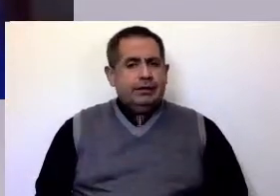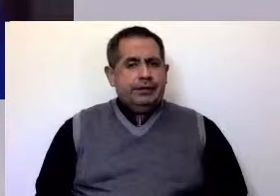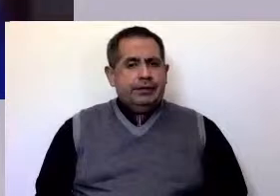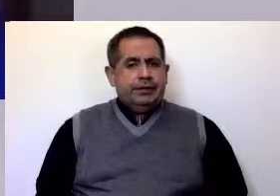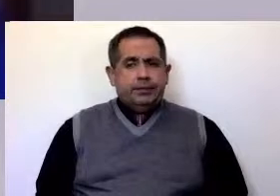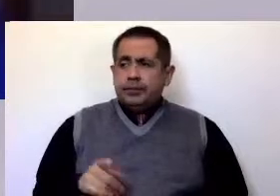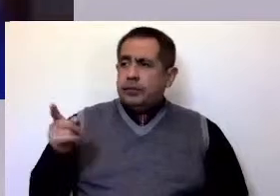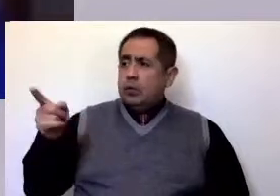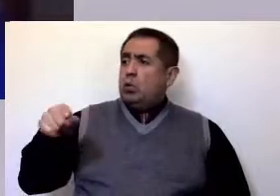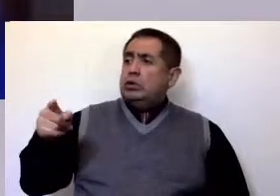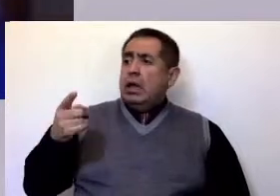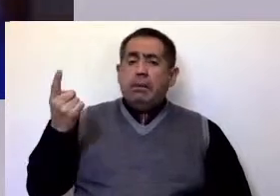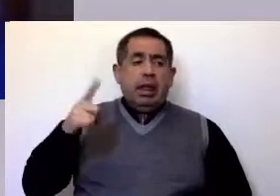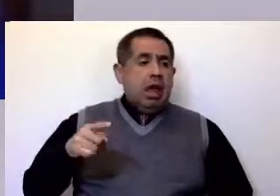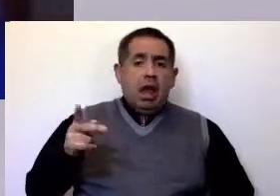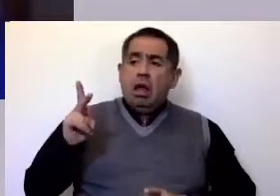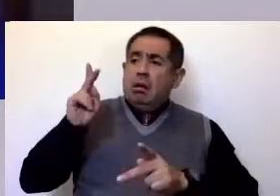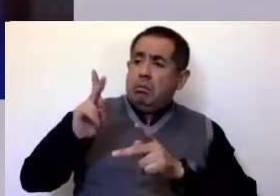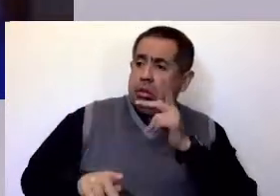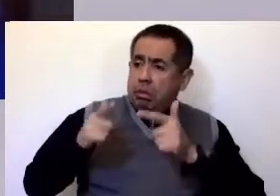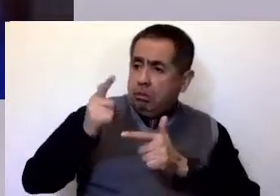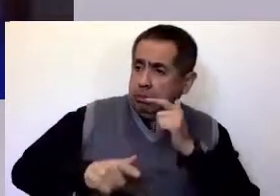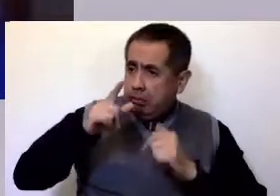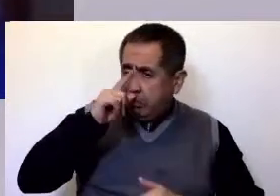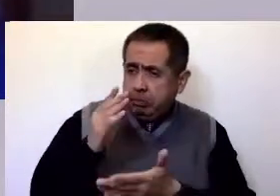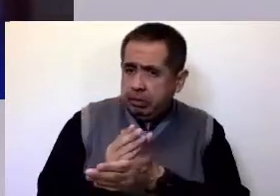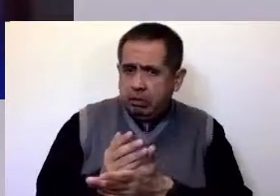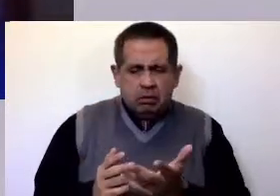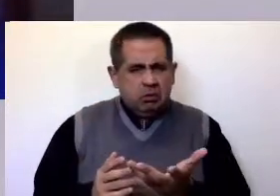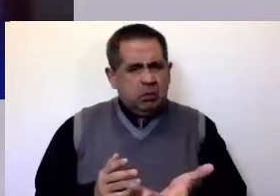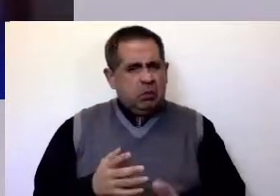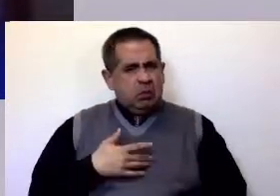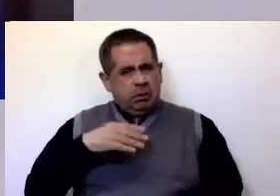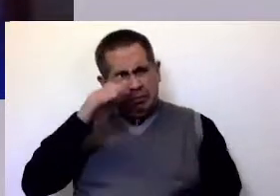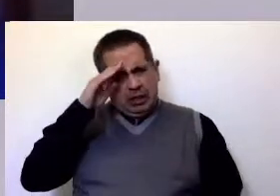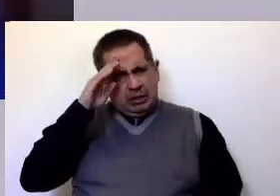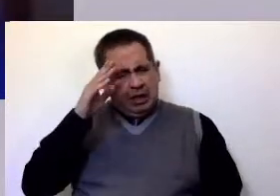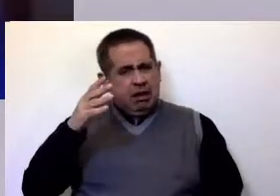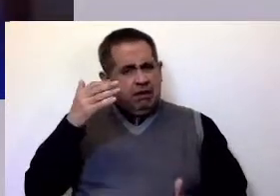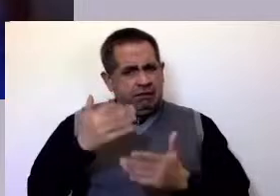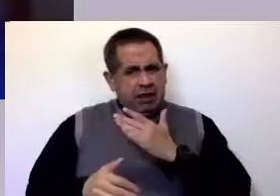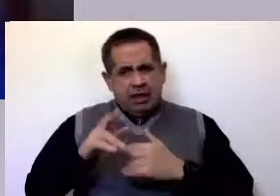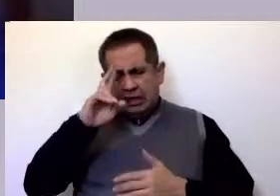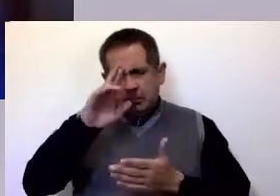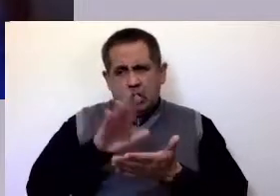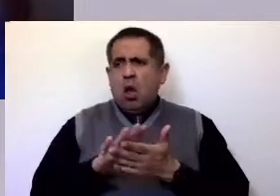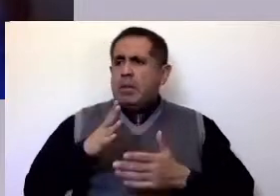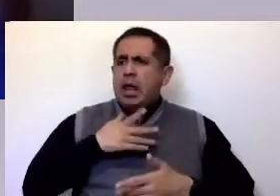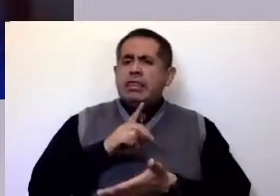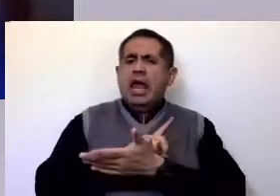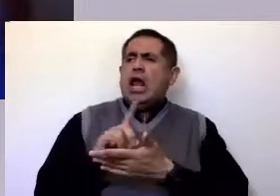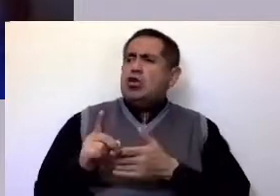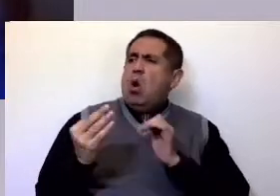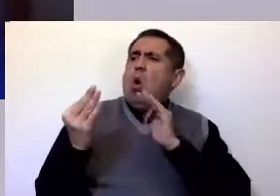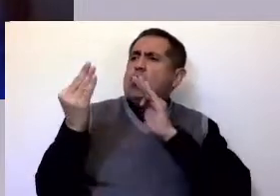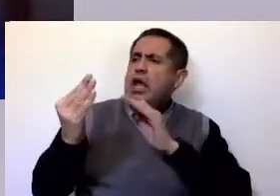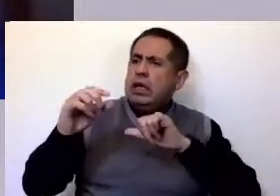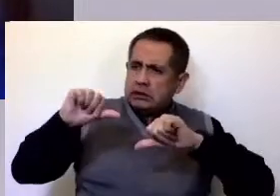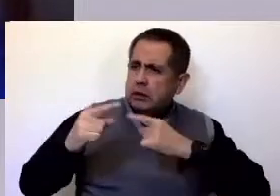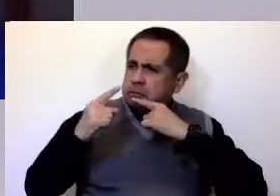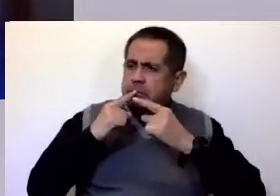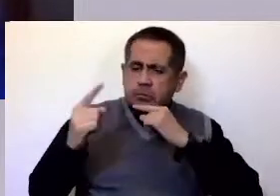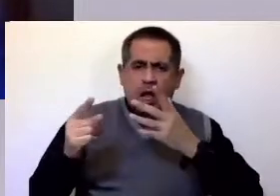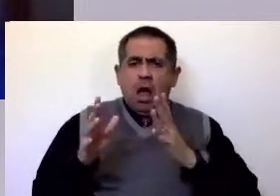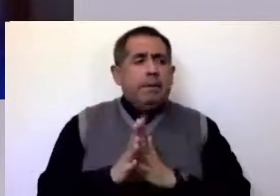decretado por el juez no tomó en consideración que la violación al derecho de audiencia y la participación social